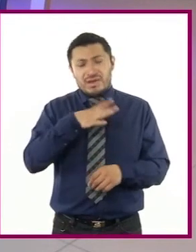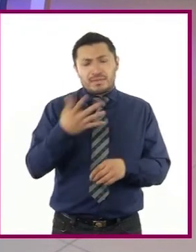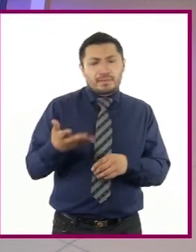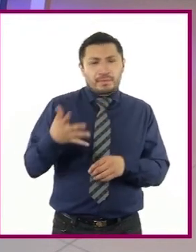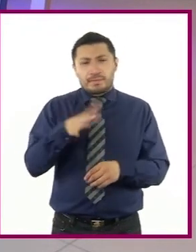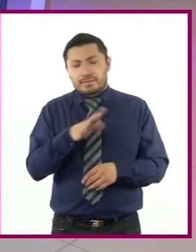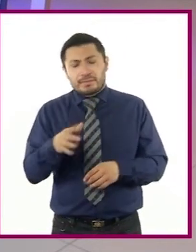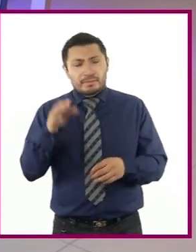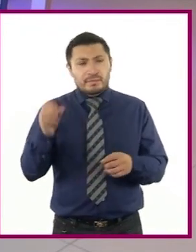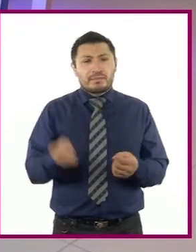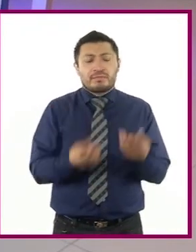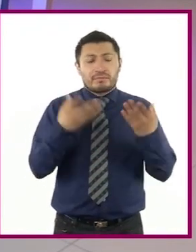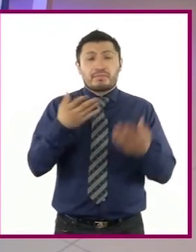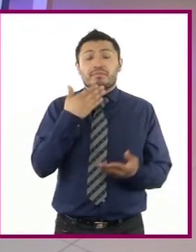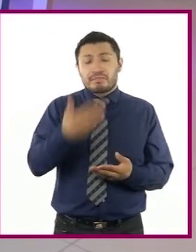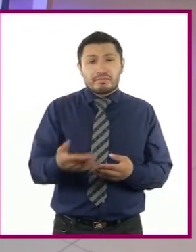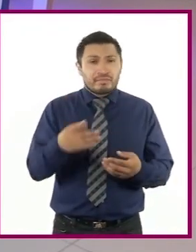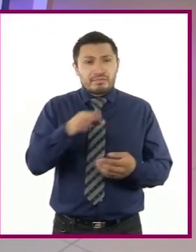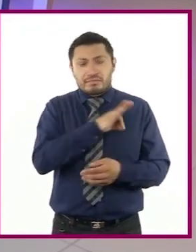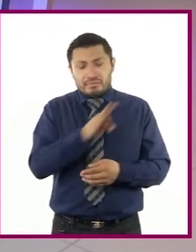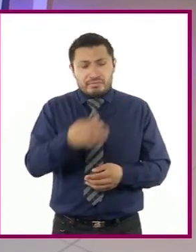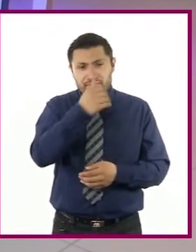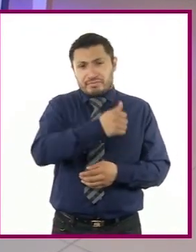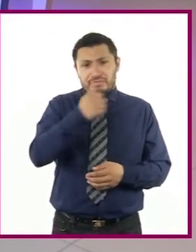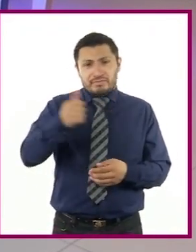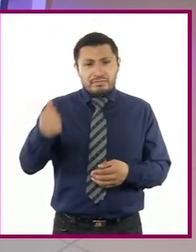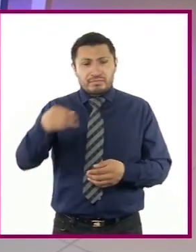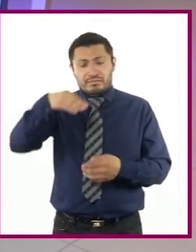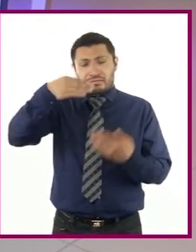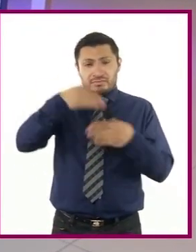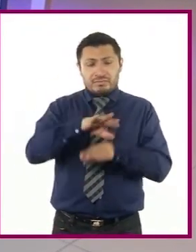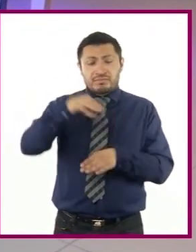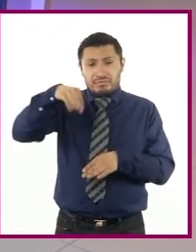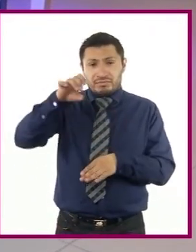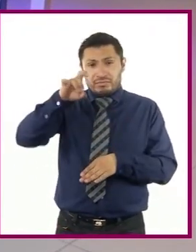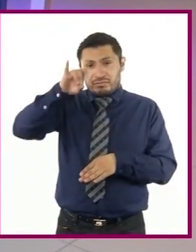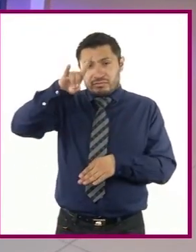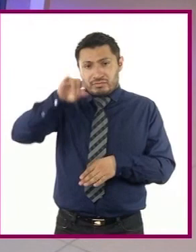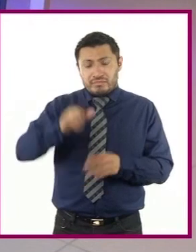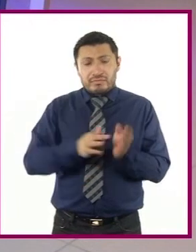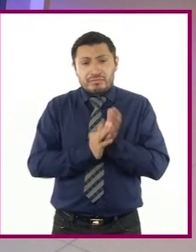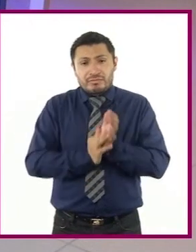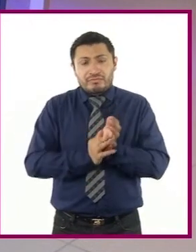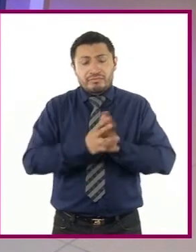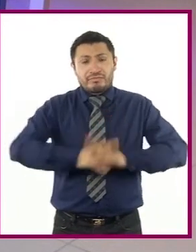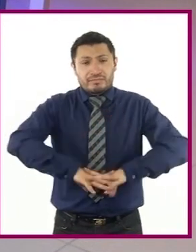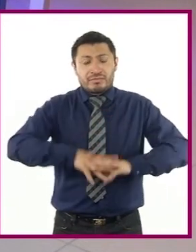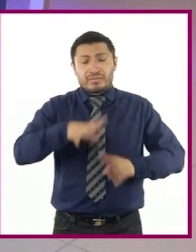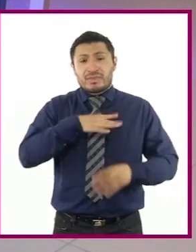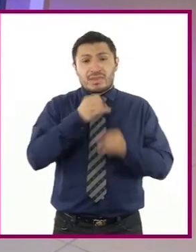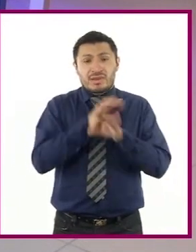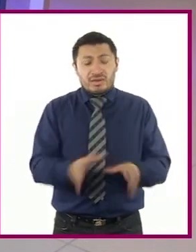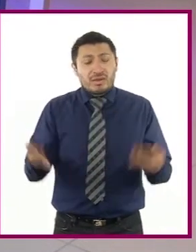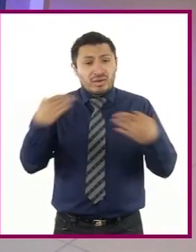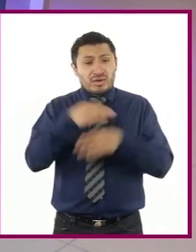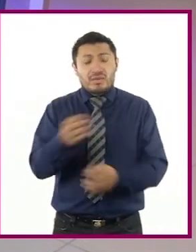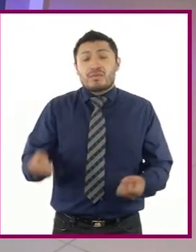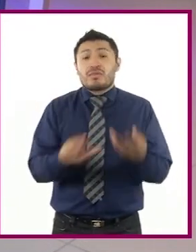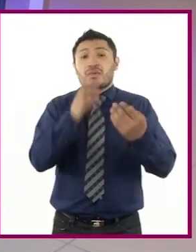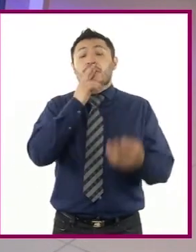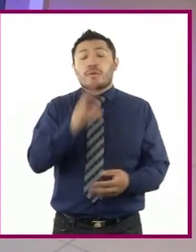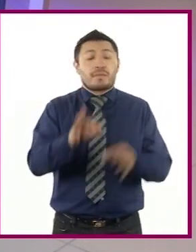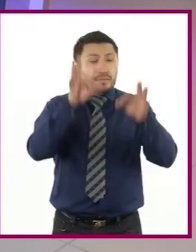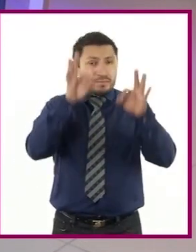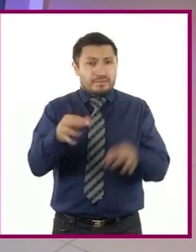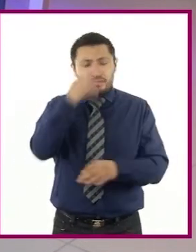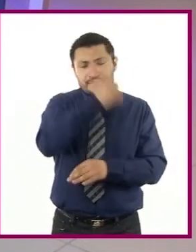aciertos en el que se pueden desempeñar respecto a la media. Es decir, da información sobre la cantidad de respuestas correctas que